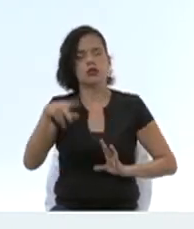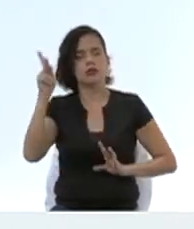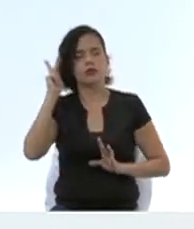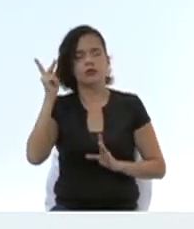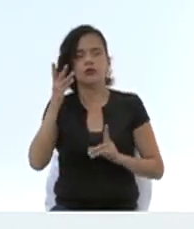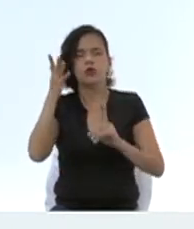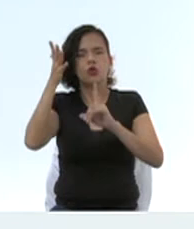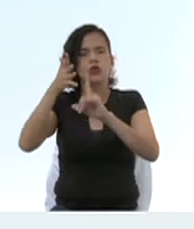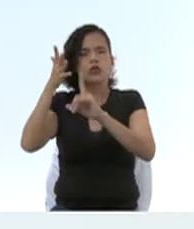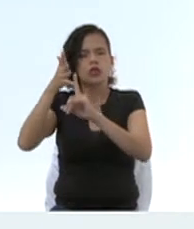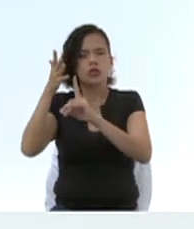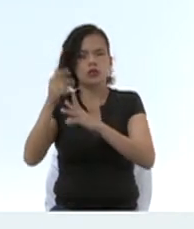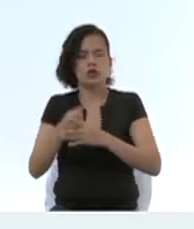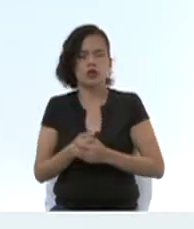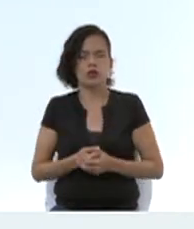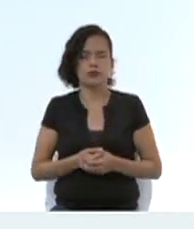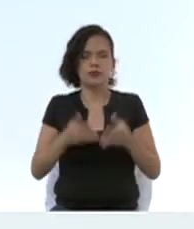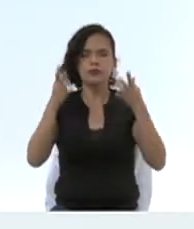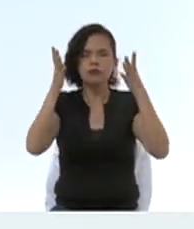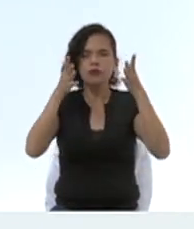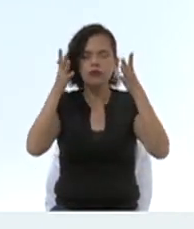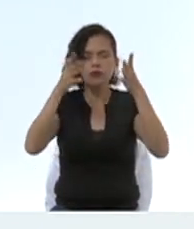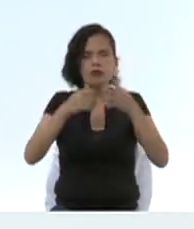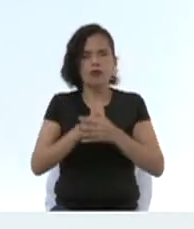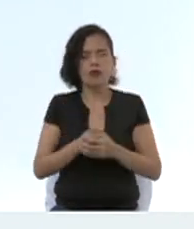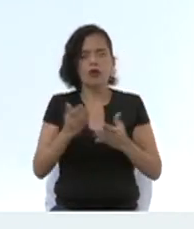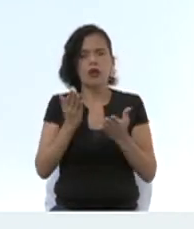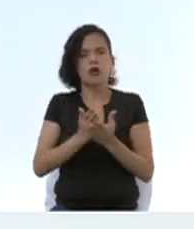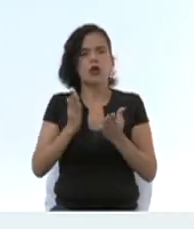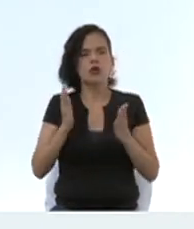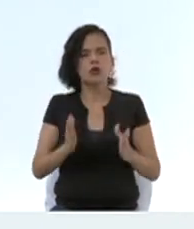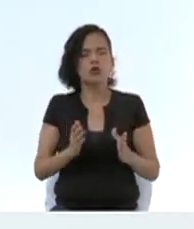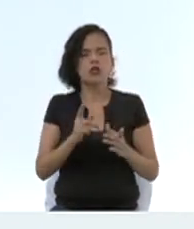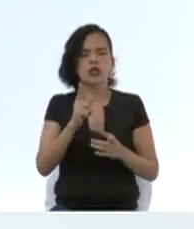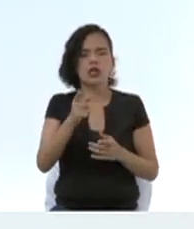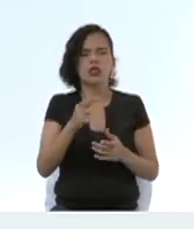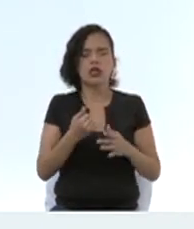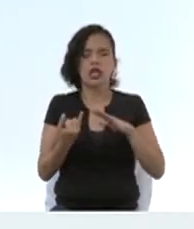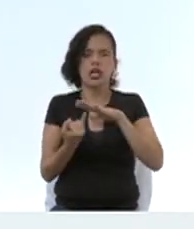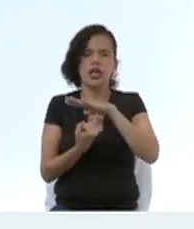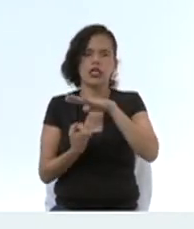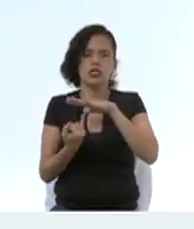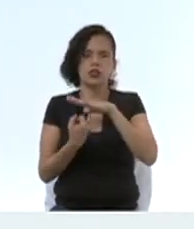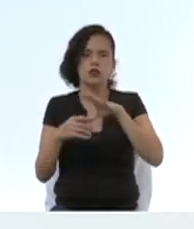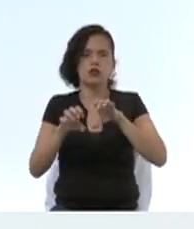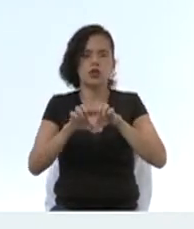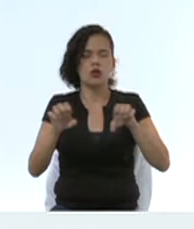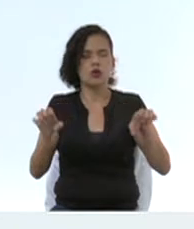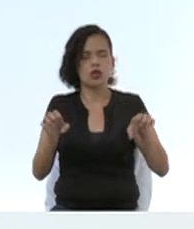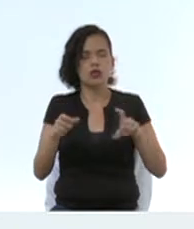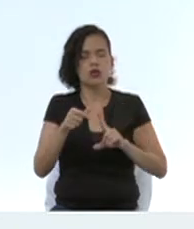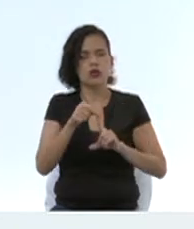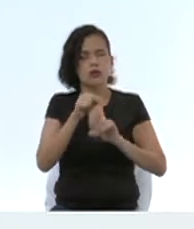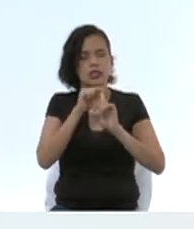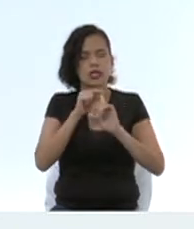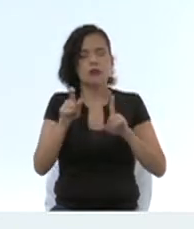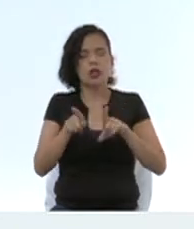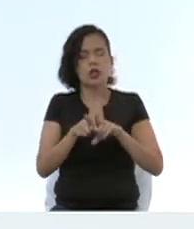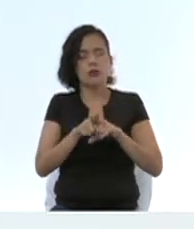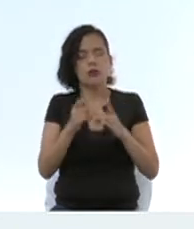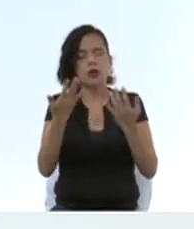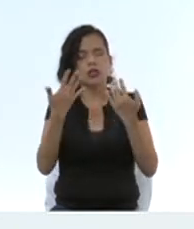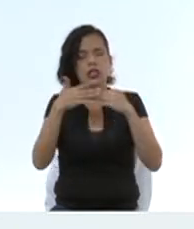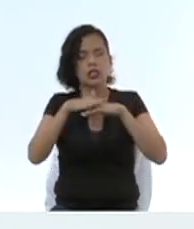esas orientaciones, esas recomendaciones para los estudiantes que están en los planteles de la modalidad, pero también para aquellos que que están integrados